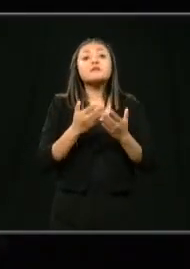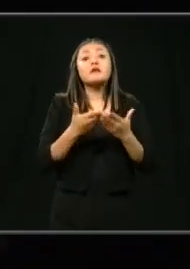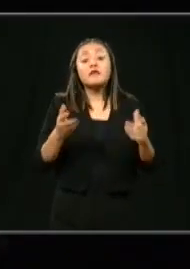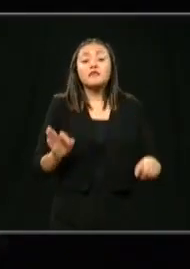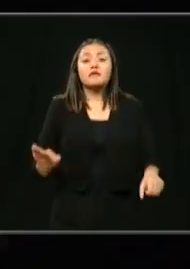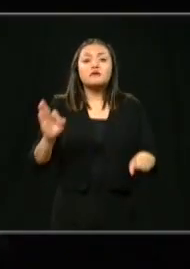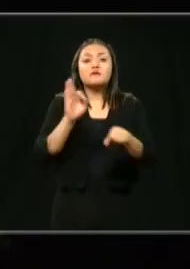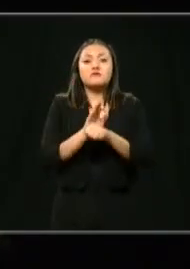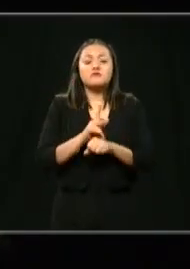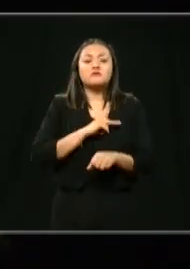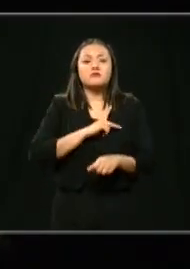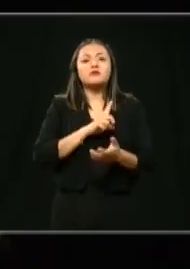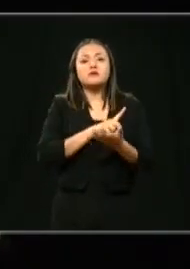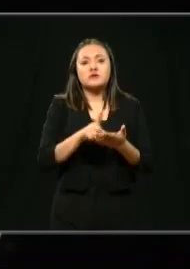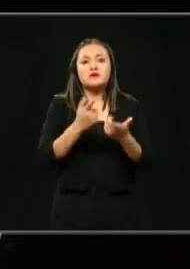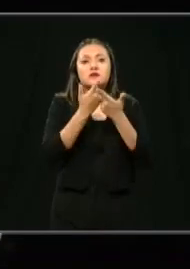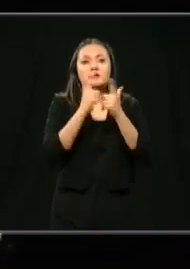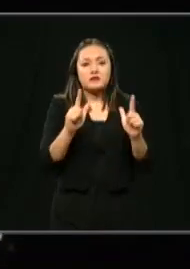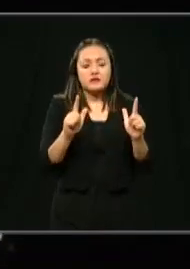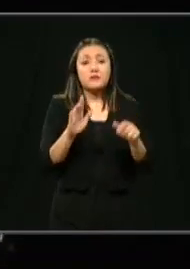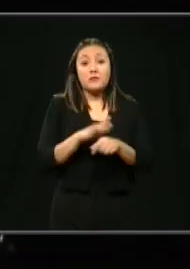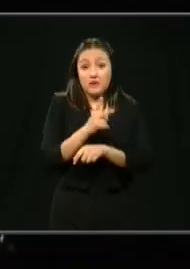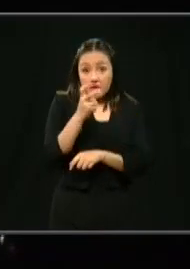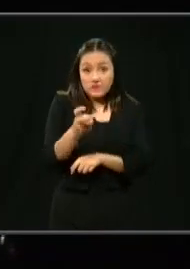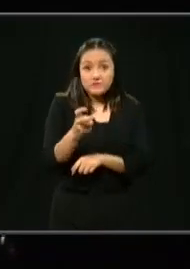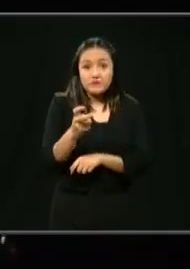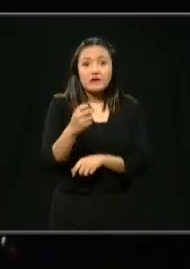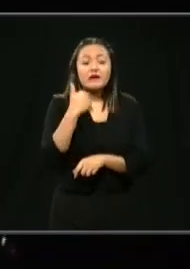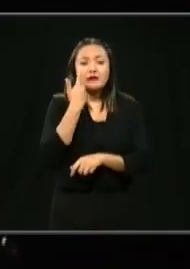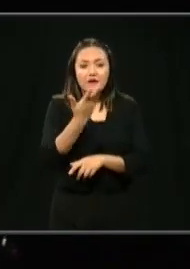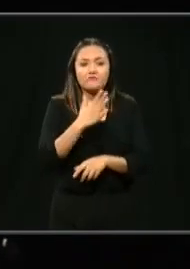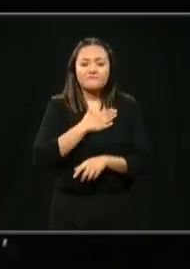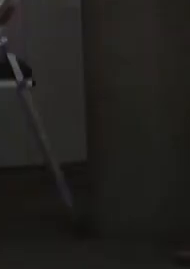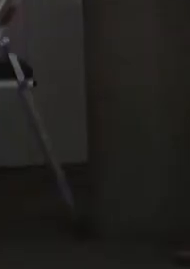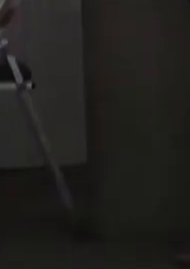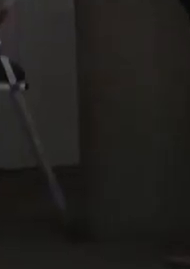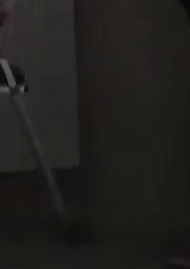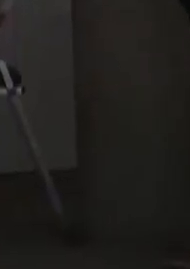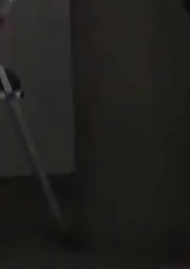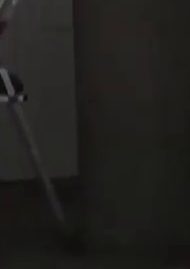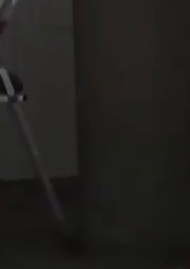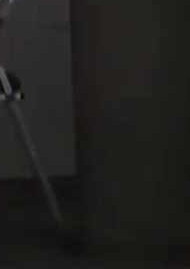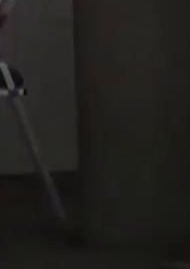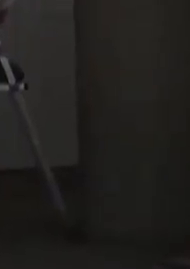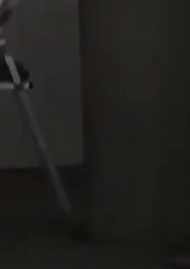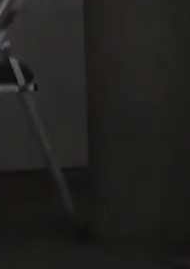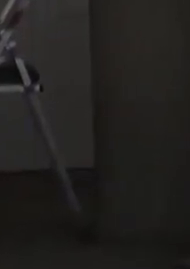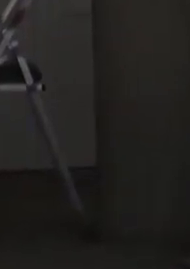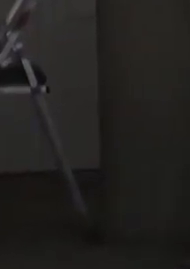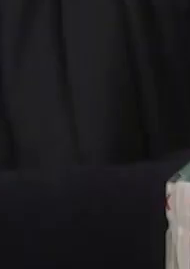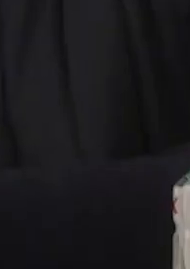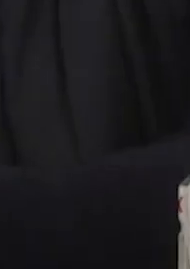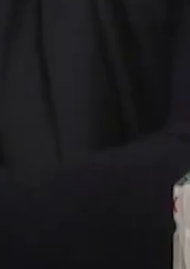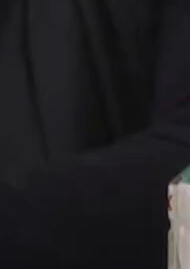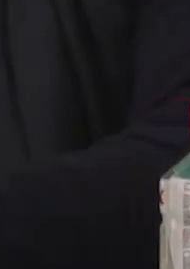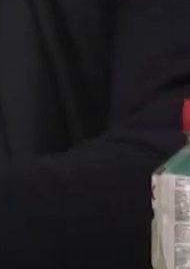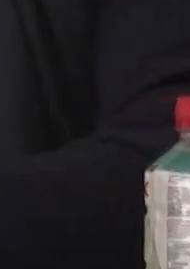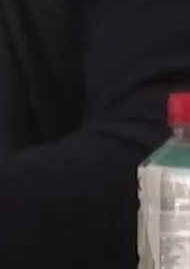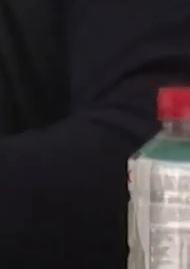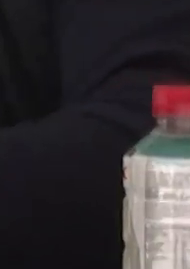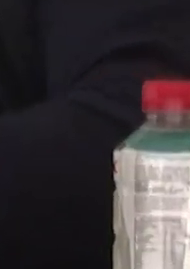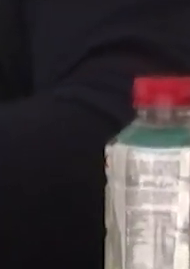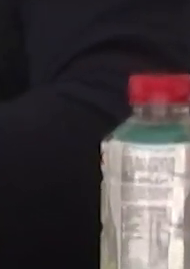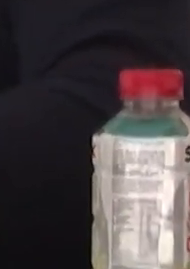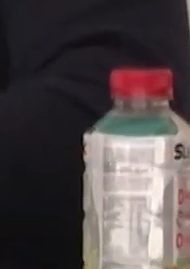defiendan nuestros derechos y libertades quiero ser tu senadora recuerde que el proceso electoral será el 2 de junio